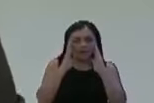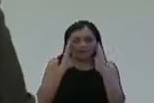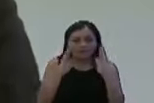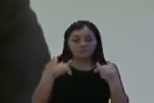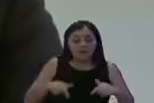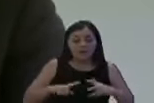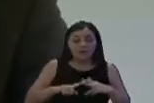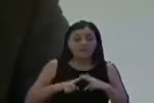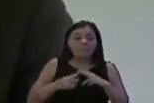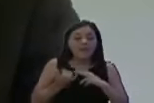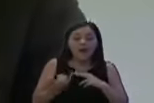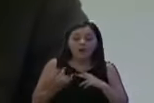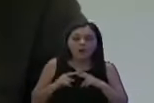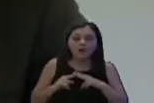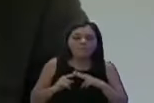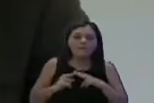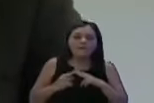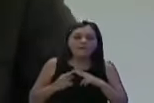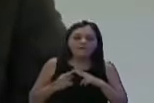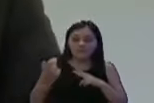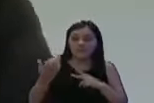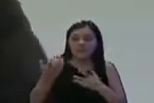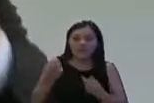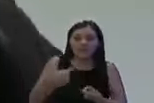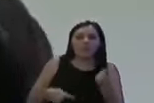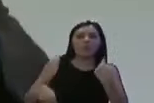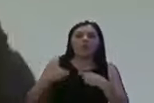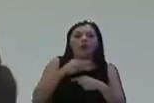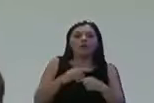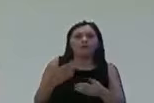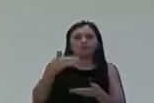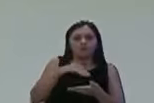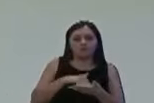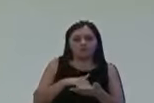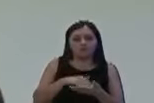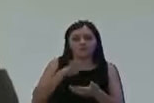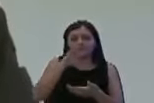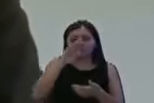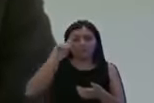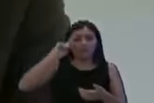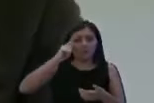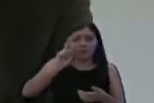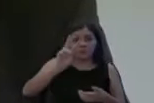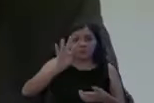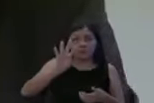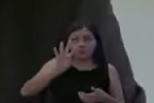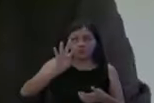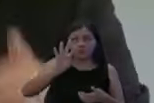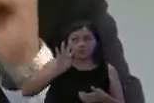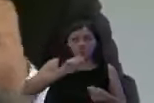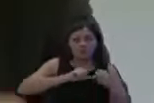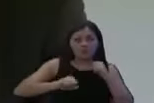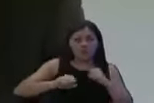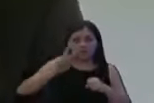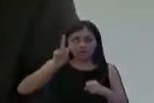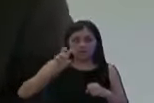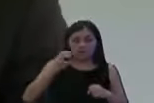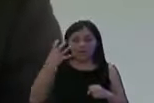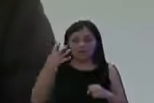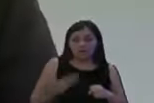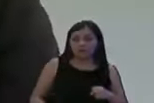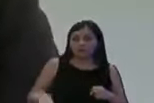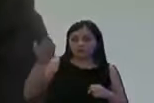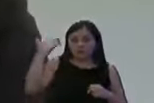empieza nos quieren volver al pasado recuerden mi mensaje a la nación el 2014 les dije que se venían